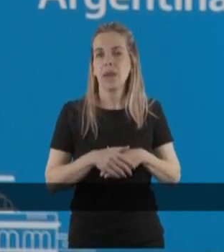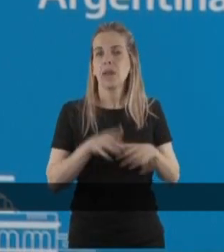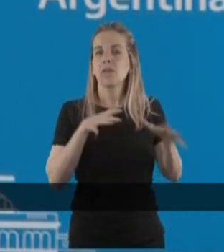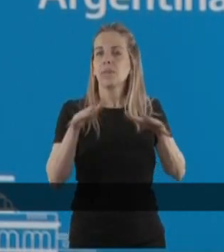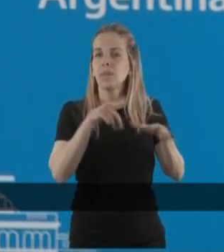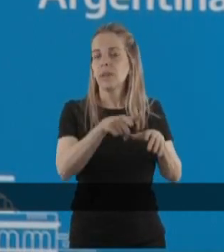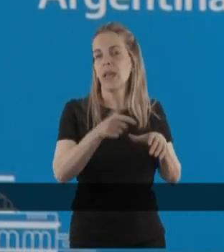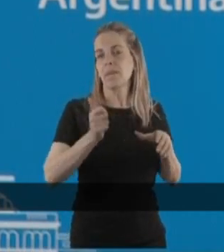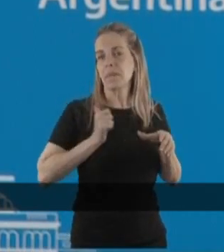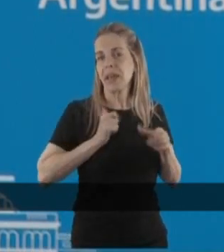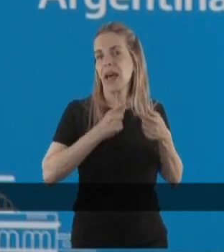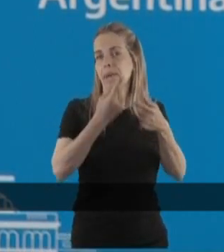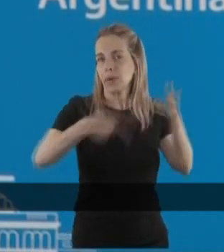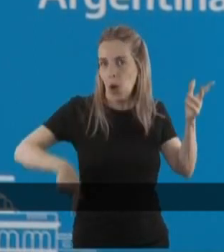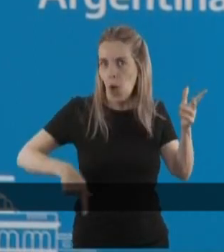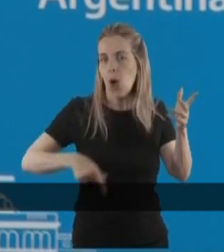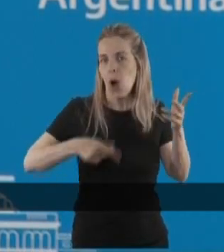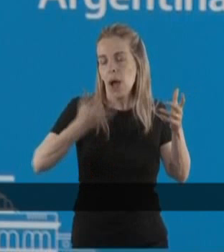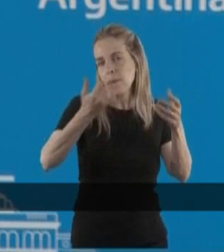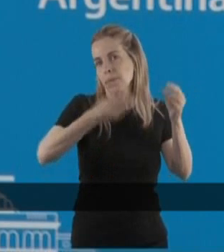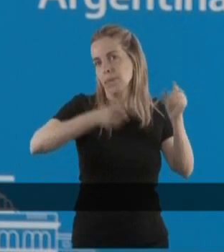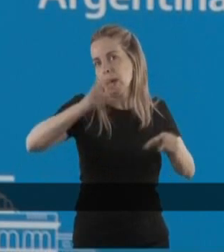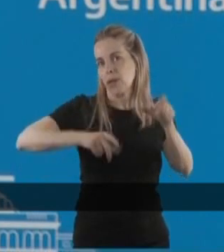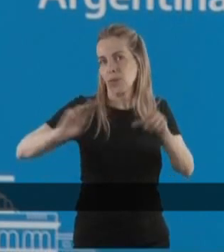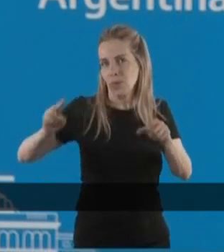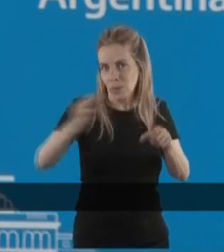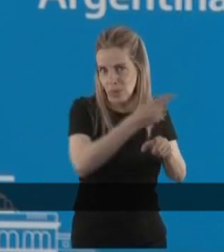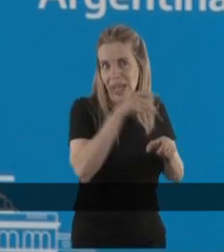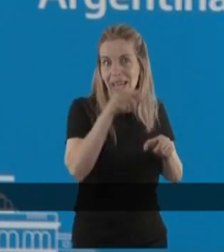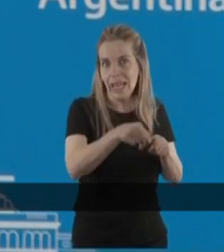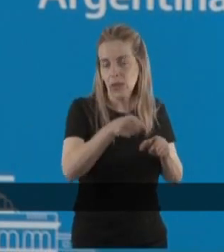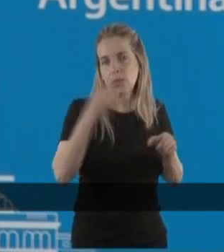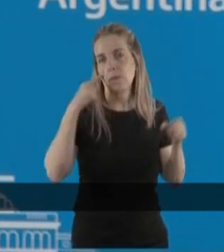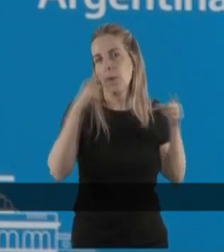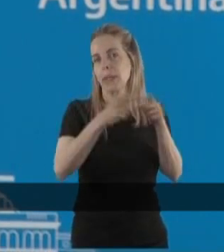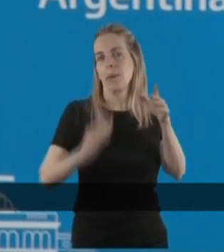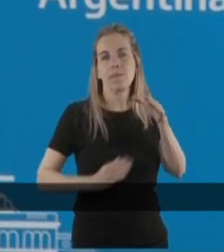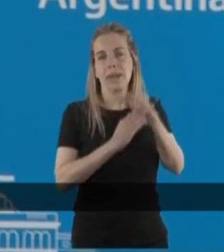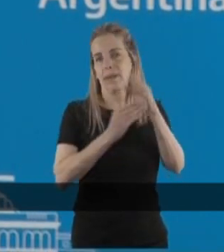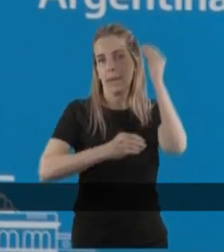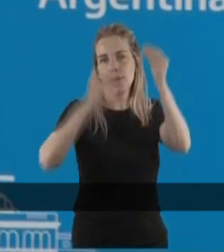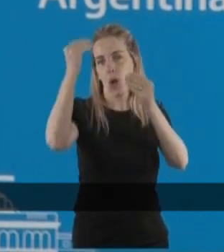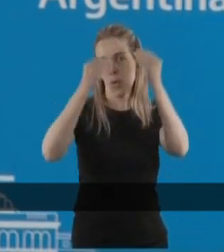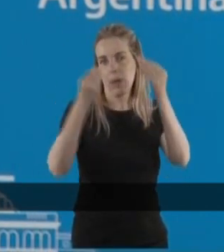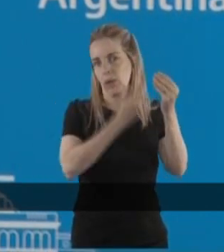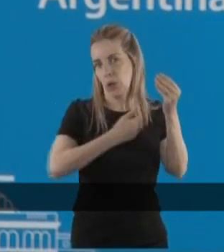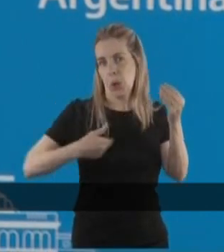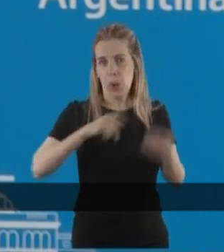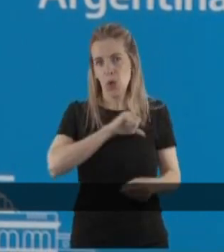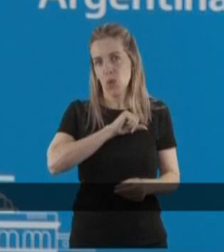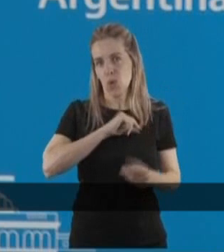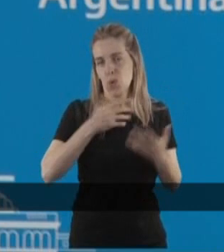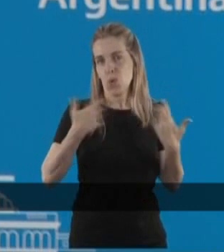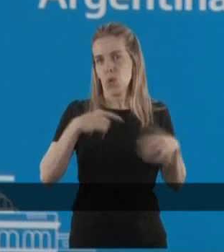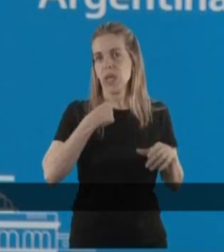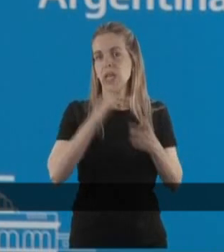accionar. Obviamente hay pérdidas de vidas humanas y eso es la principal preocupación, el principal dolor de este gobierno, así